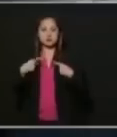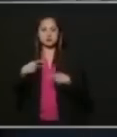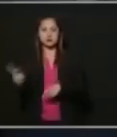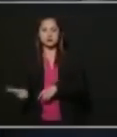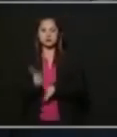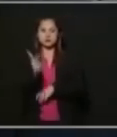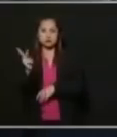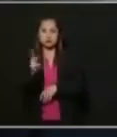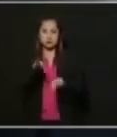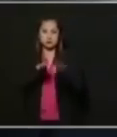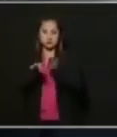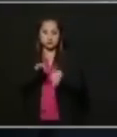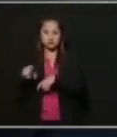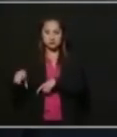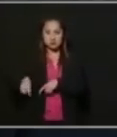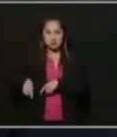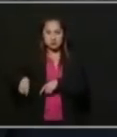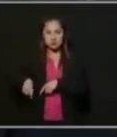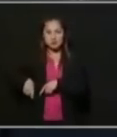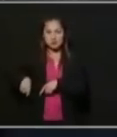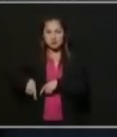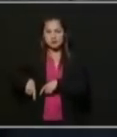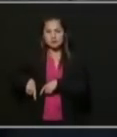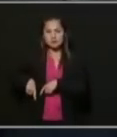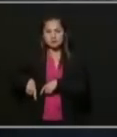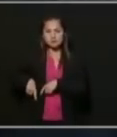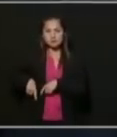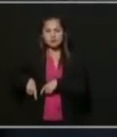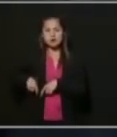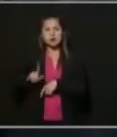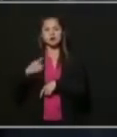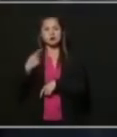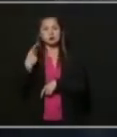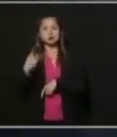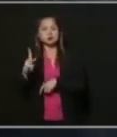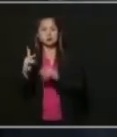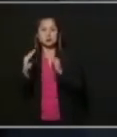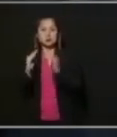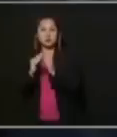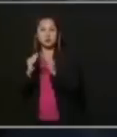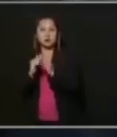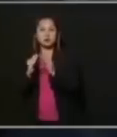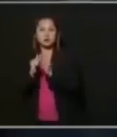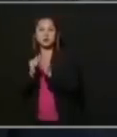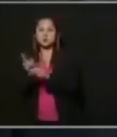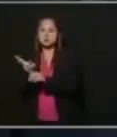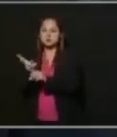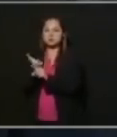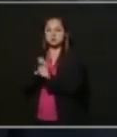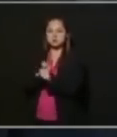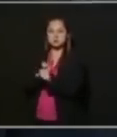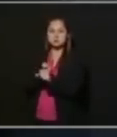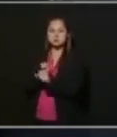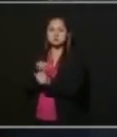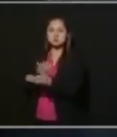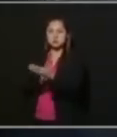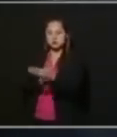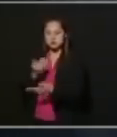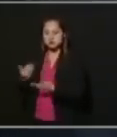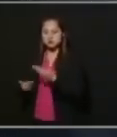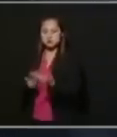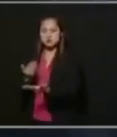público podrá ocupar en su domicilio a trabajadores al servicio del